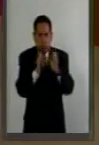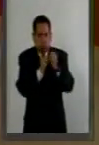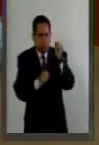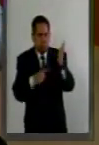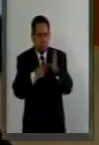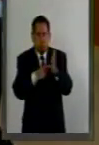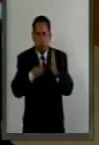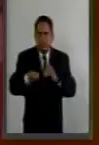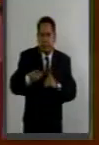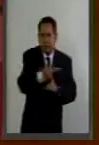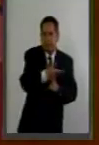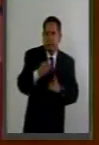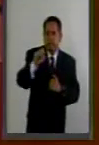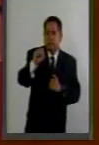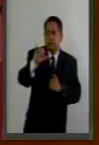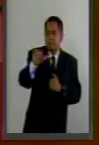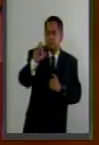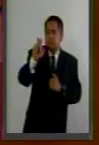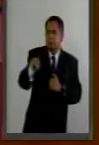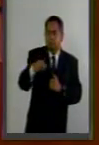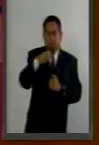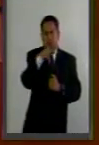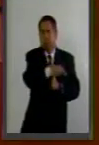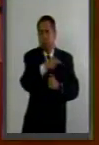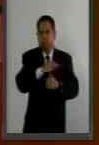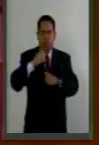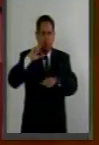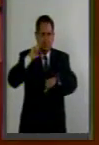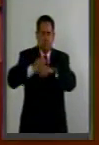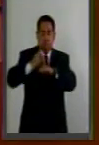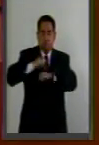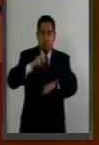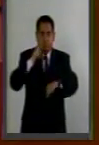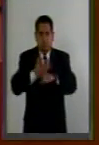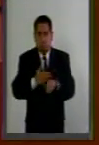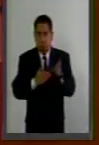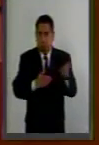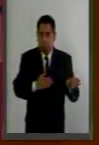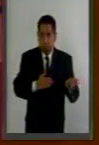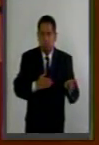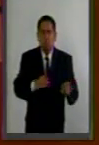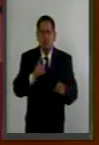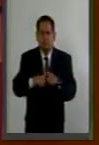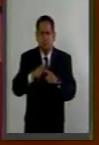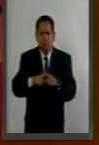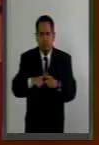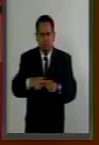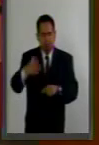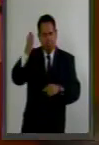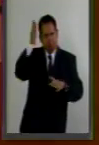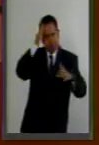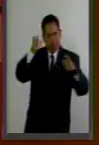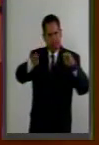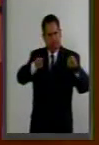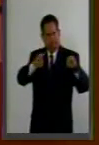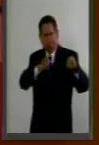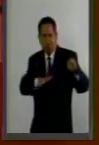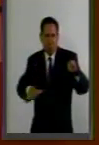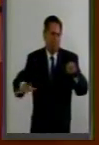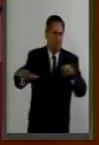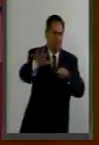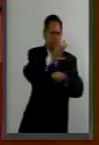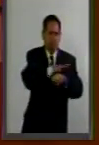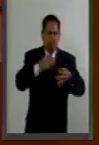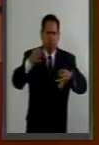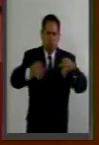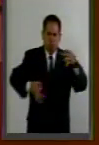Justicia de la Nación que cumple con dos funciones: ser la cabeza del Poder Judicial Federal y